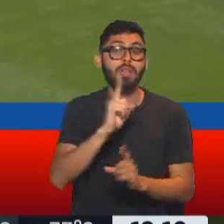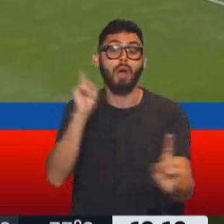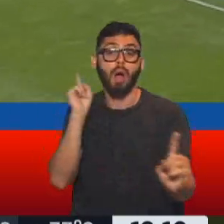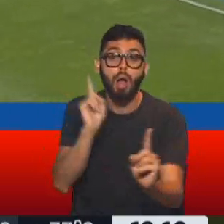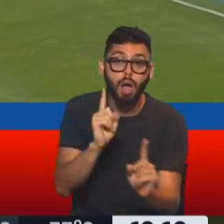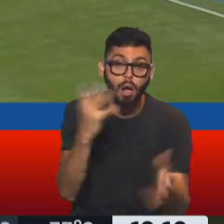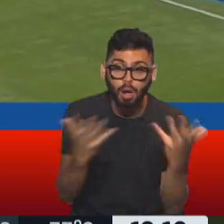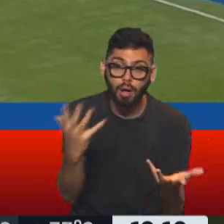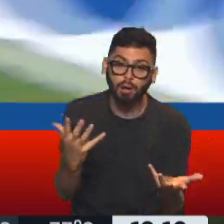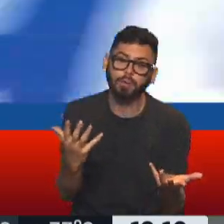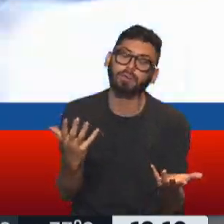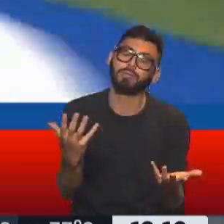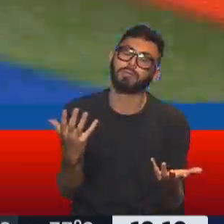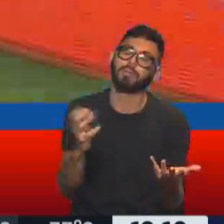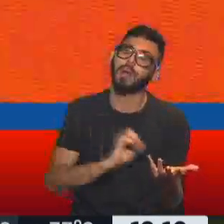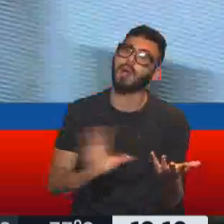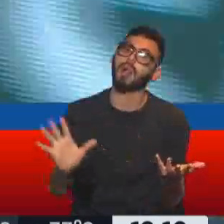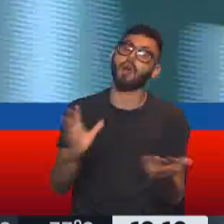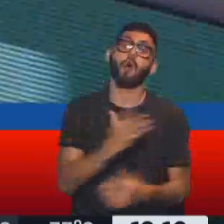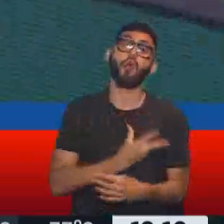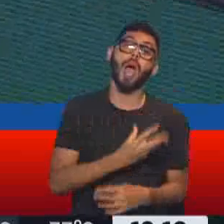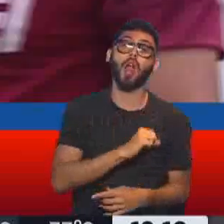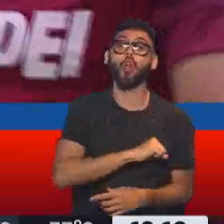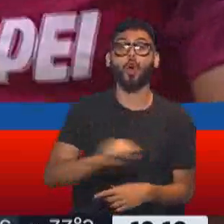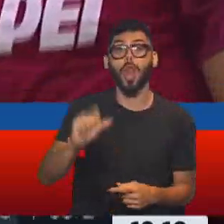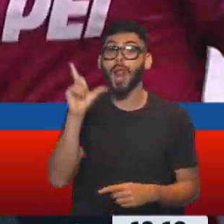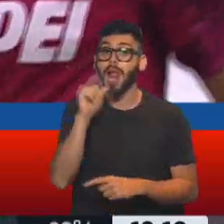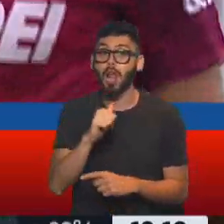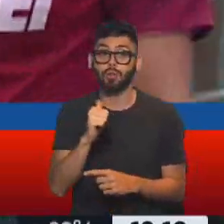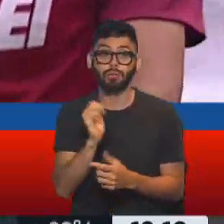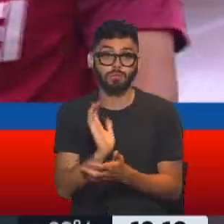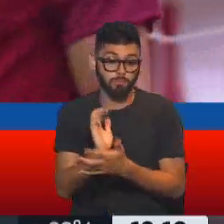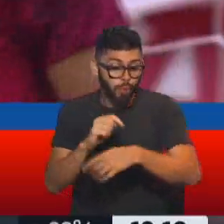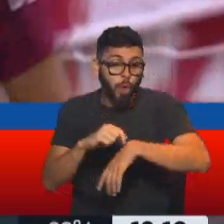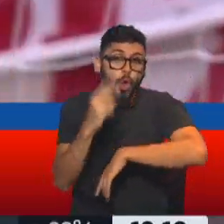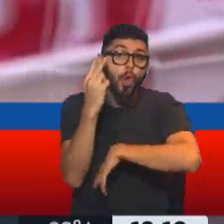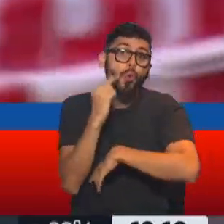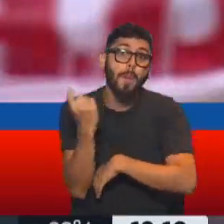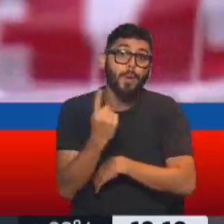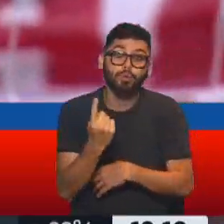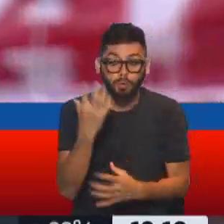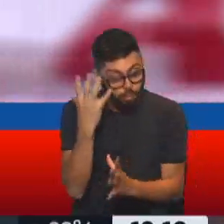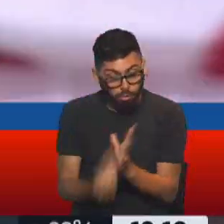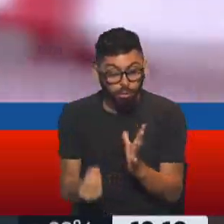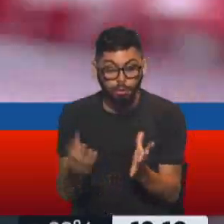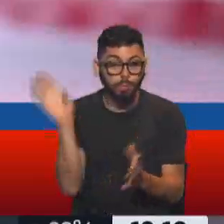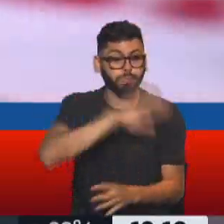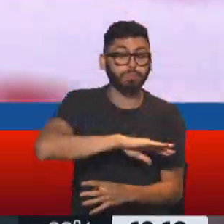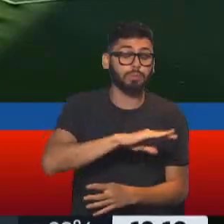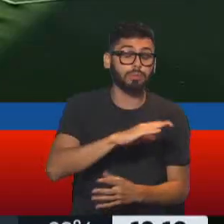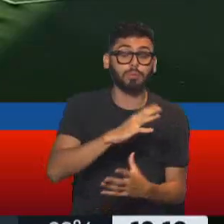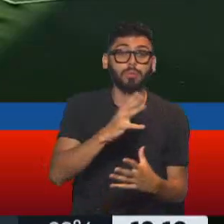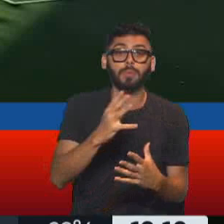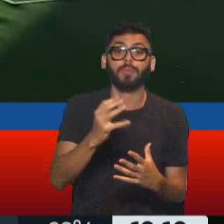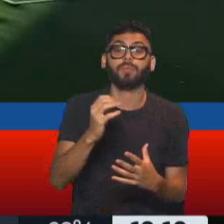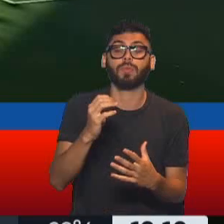que sale, gol de Huracán. Lanús pagó carísimo a los 9 minutos. Esta falla, ¿eh? No le echó